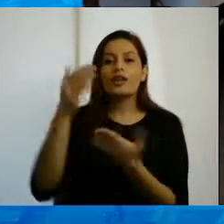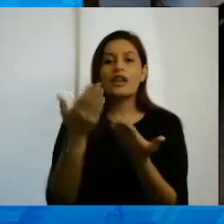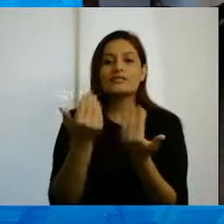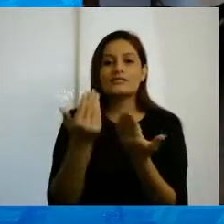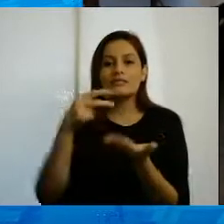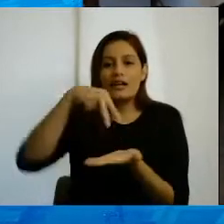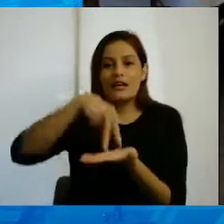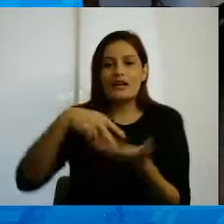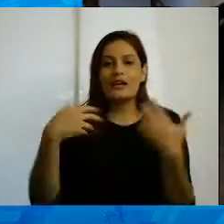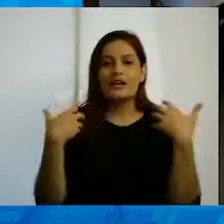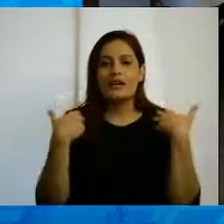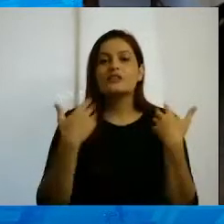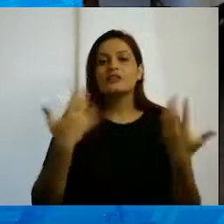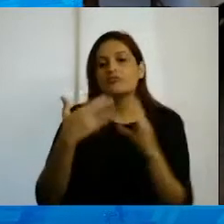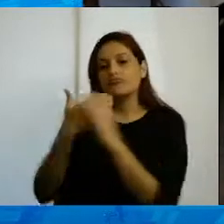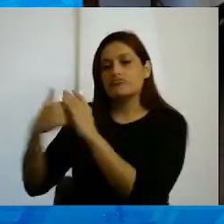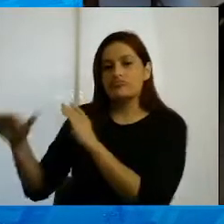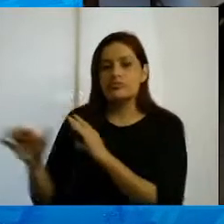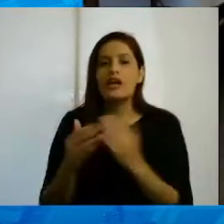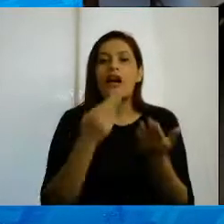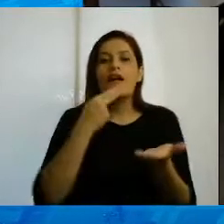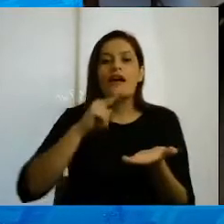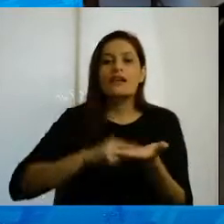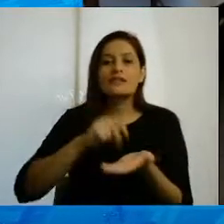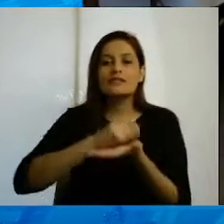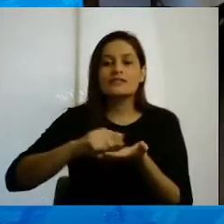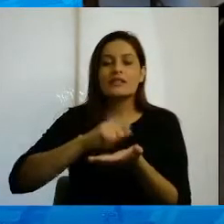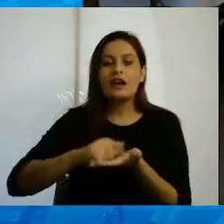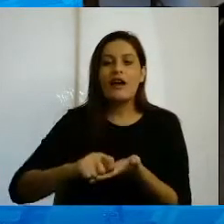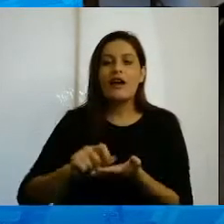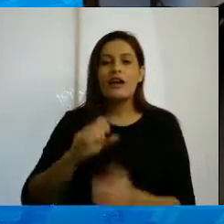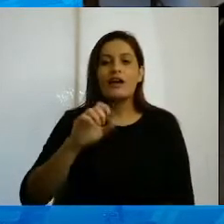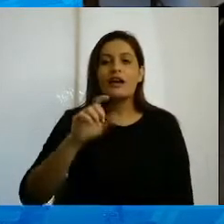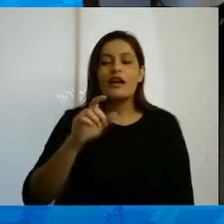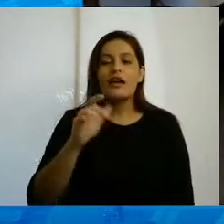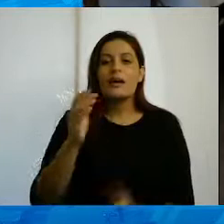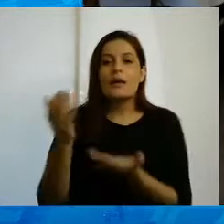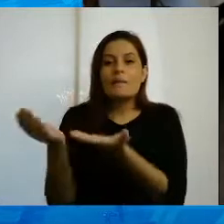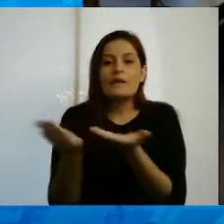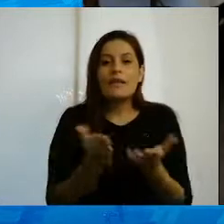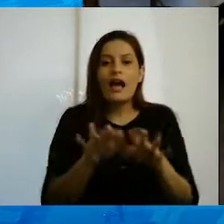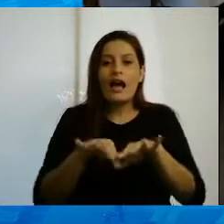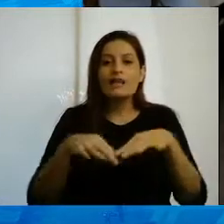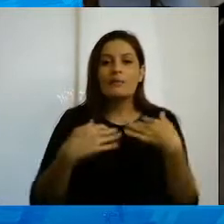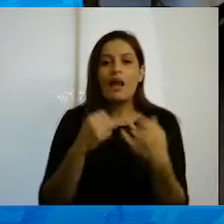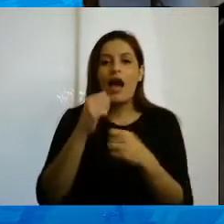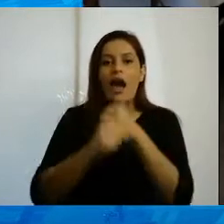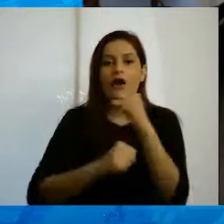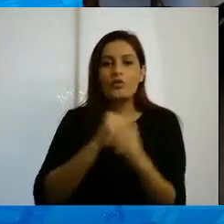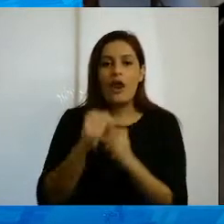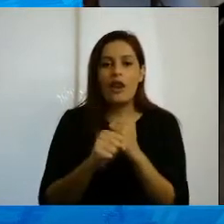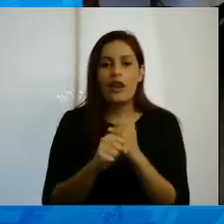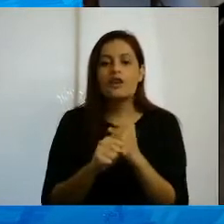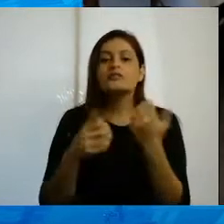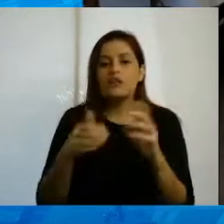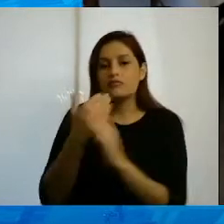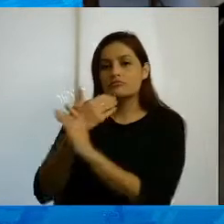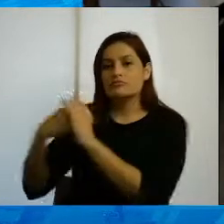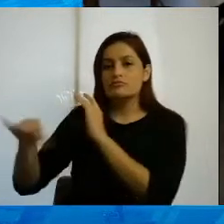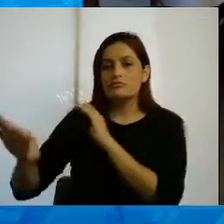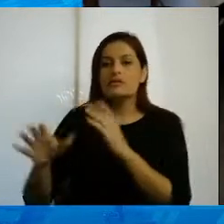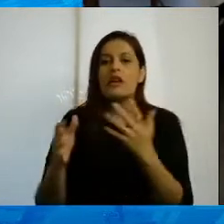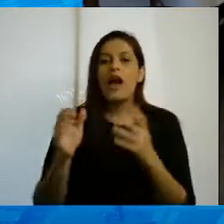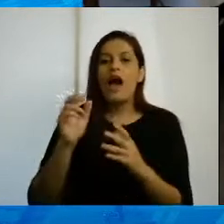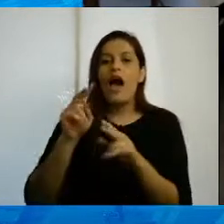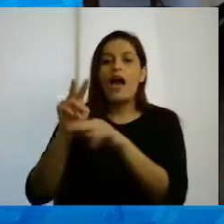Dideco. Carta del secretario ejecutivo de la MUC, invitación y citación a asamblea anual, derivada al